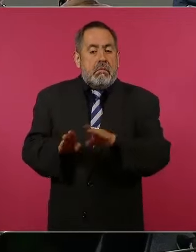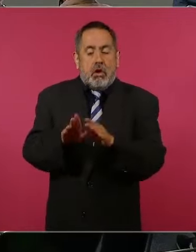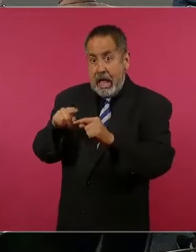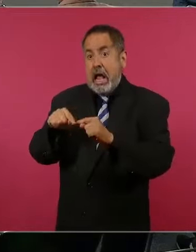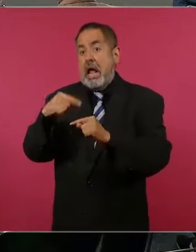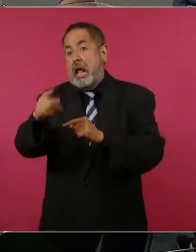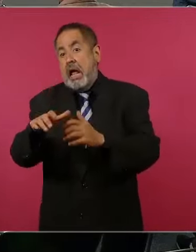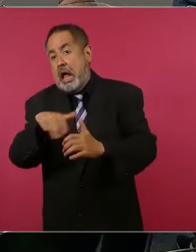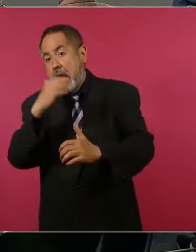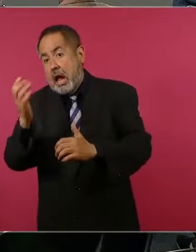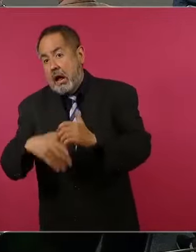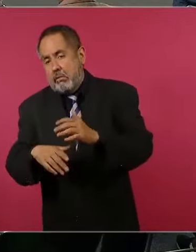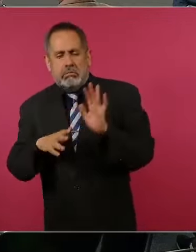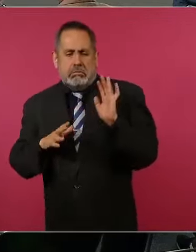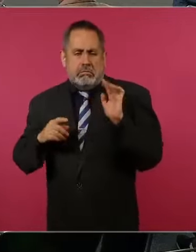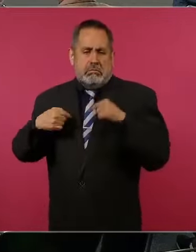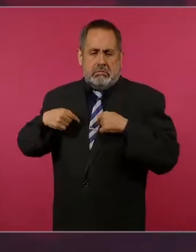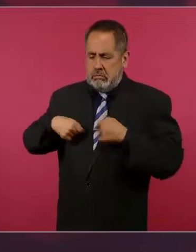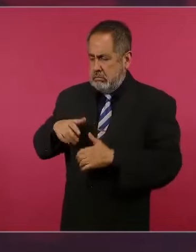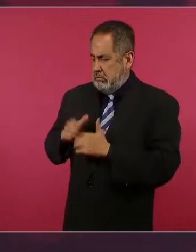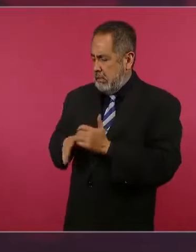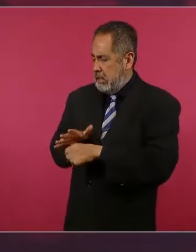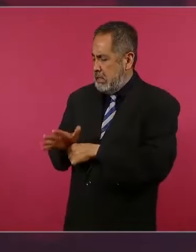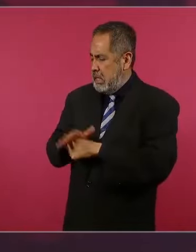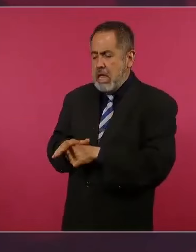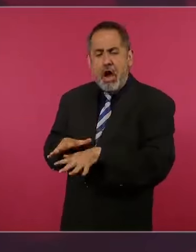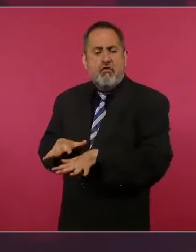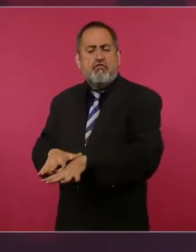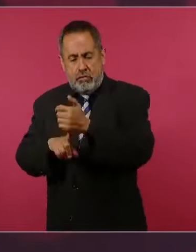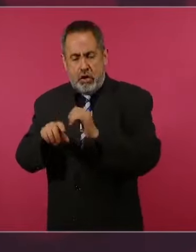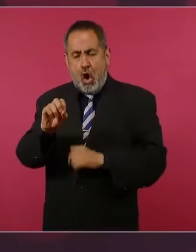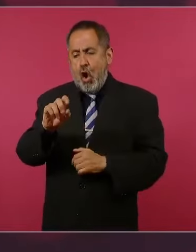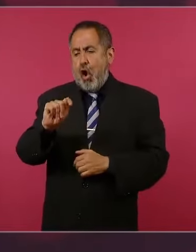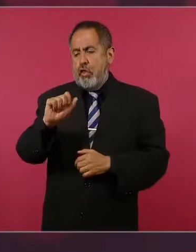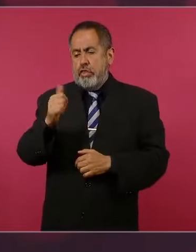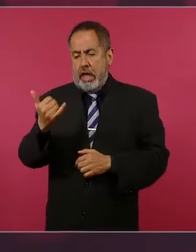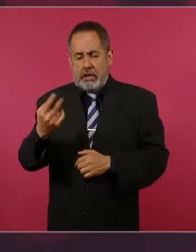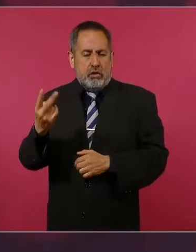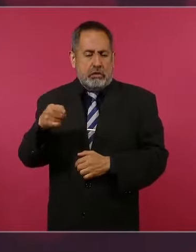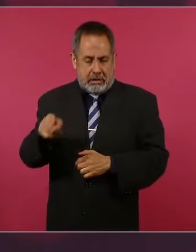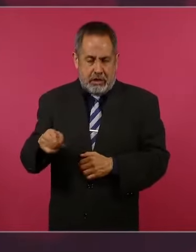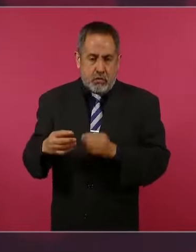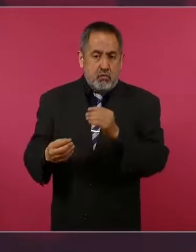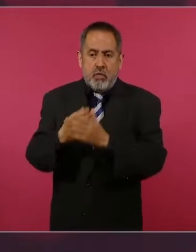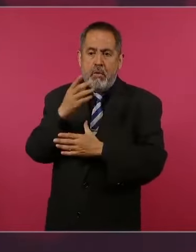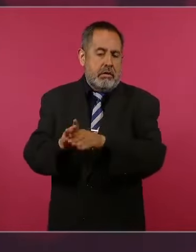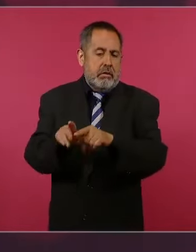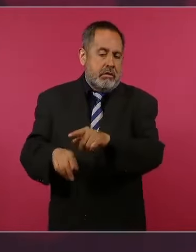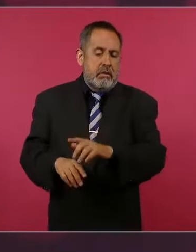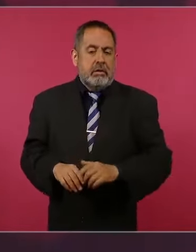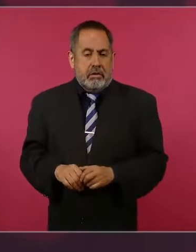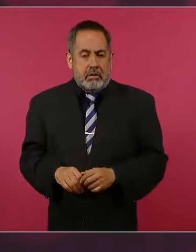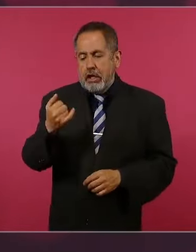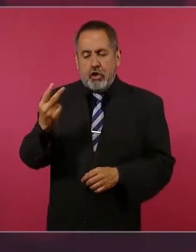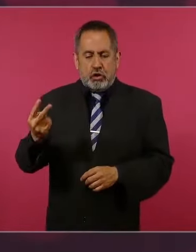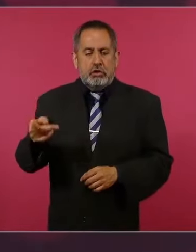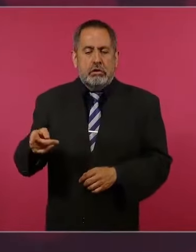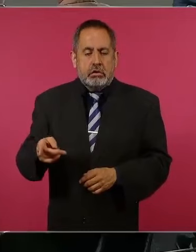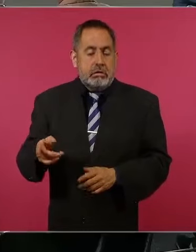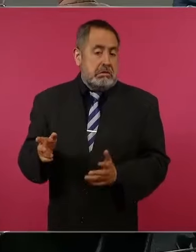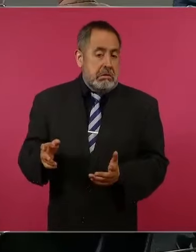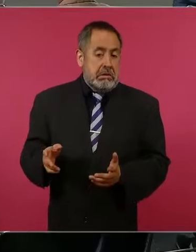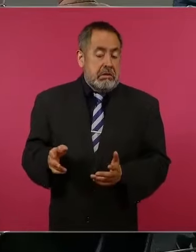esté terminado del otro lado, ya se pueda usar la nueva garita, el nuevo paso de Otay 2,